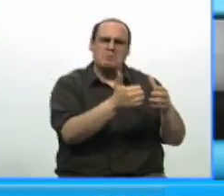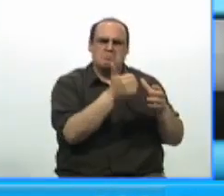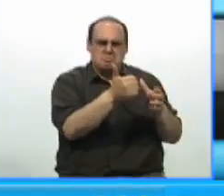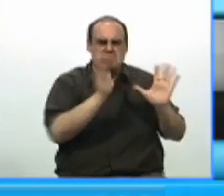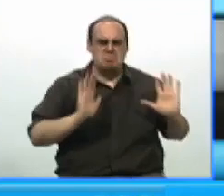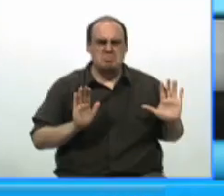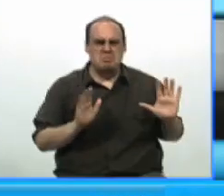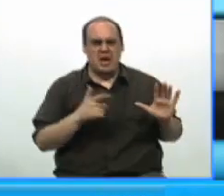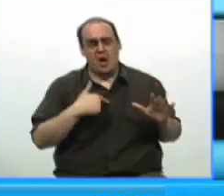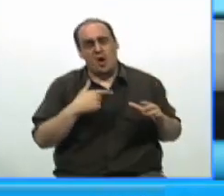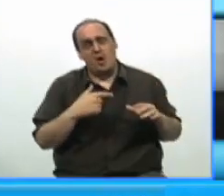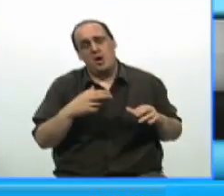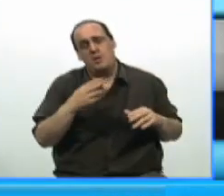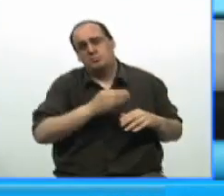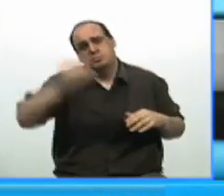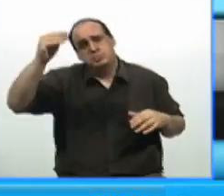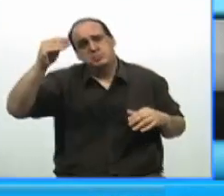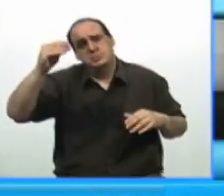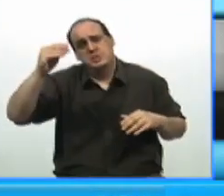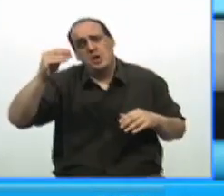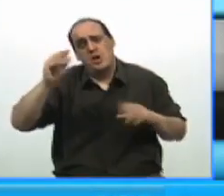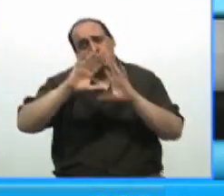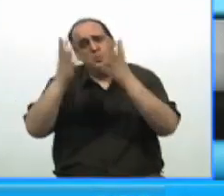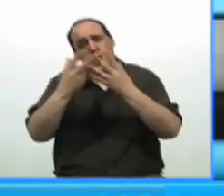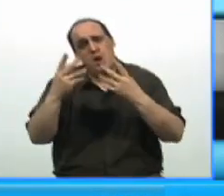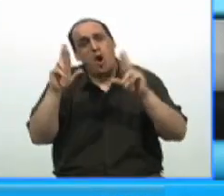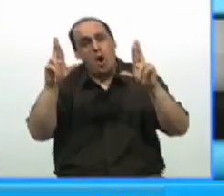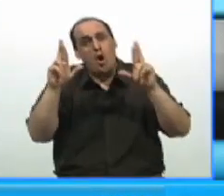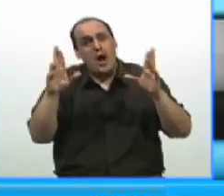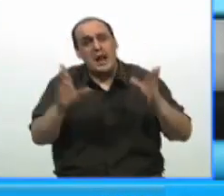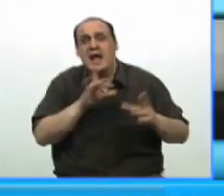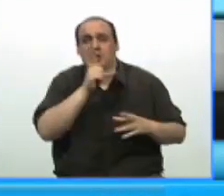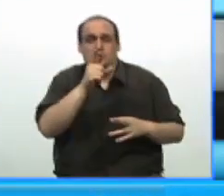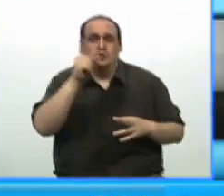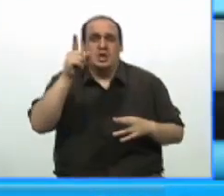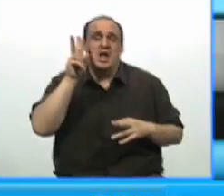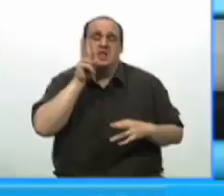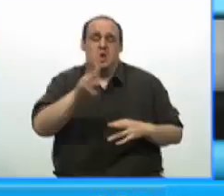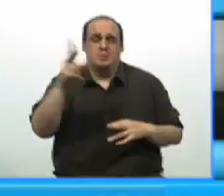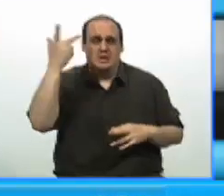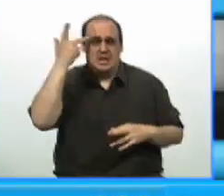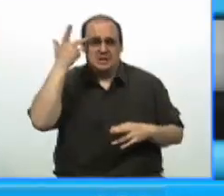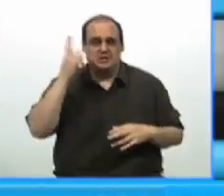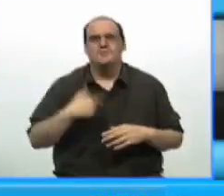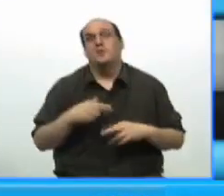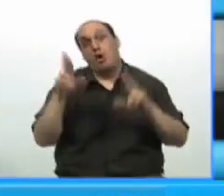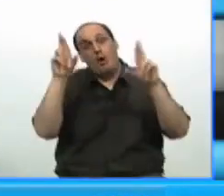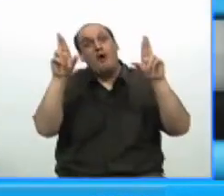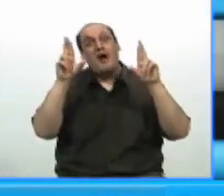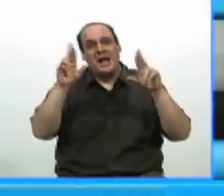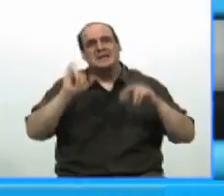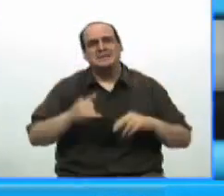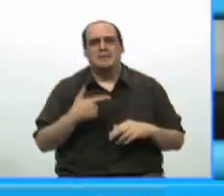algo una realidad, que podamos estar tranquilos y que podamos estar en Rusia 2018. Ojalá así sea, Claudio, y lo mejor para